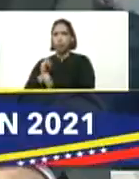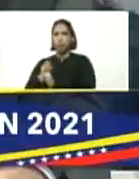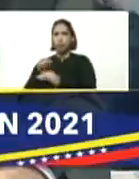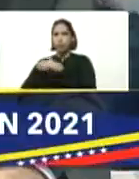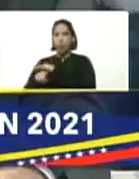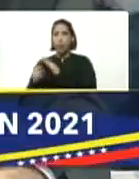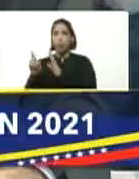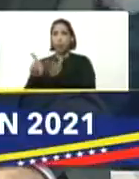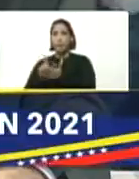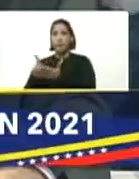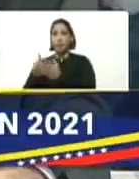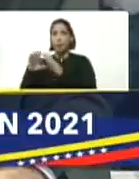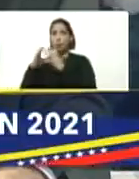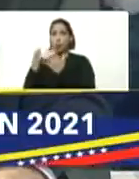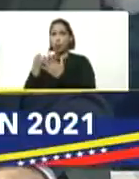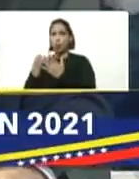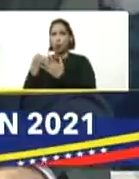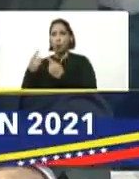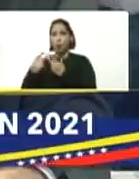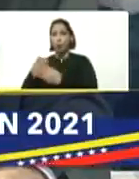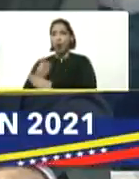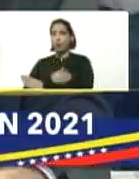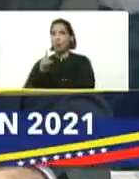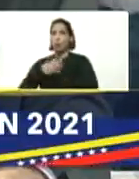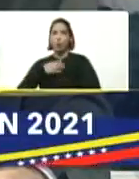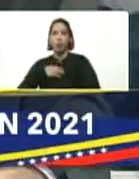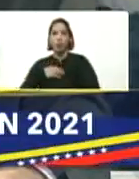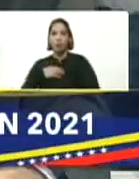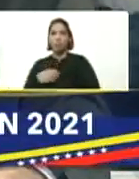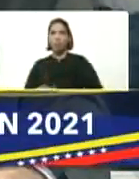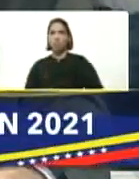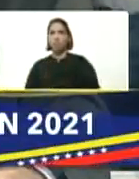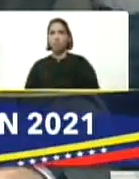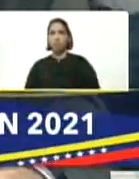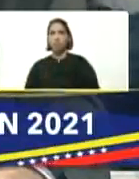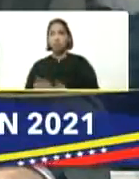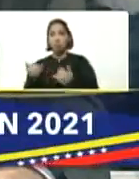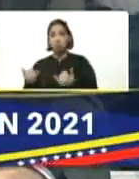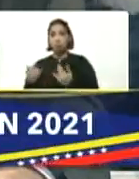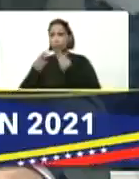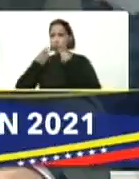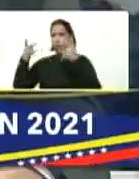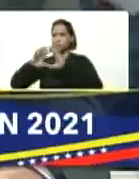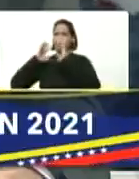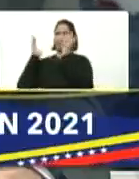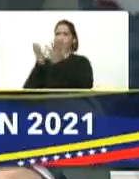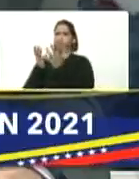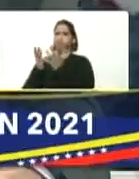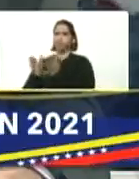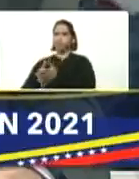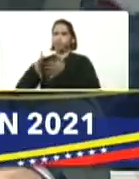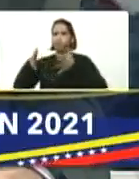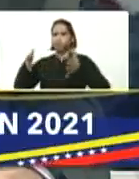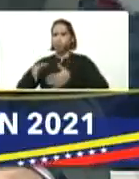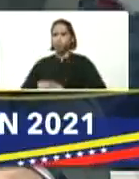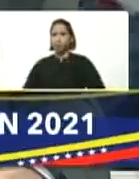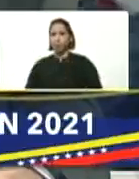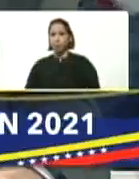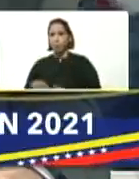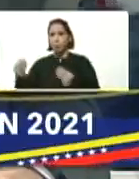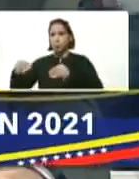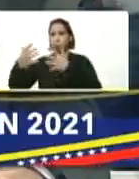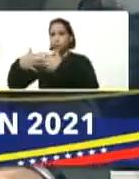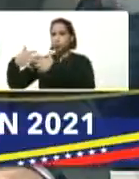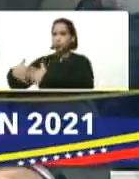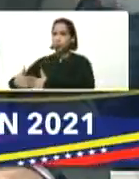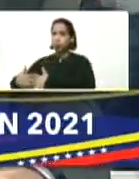librerías del mundo, cosa que antes no podía estar. Y ahora está en grandes consorcios de esas